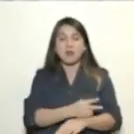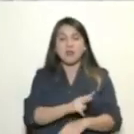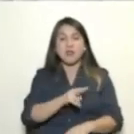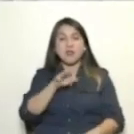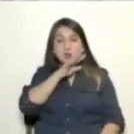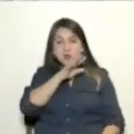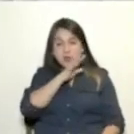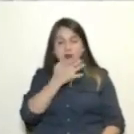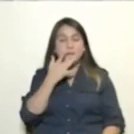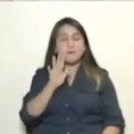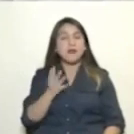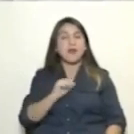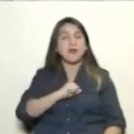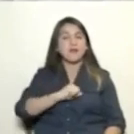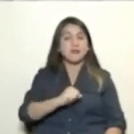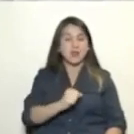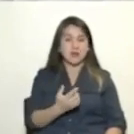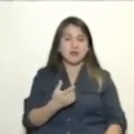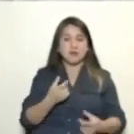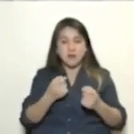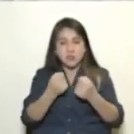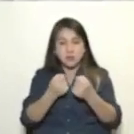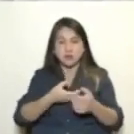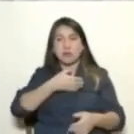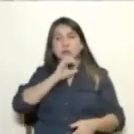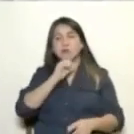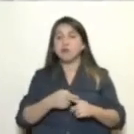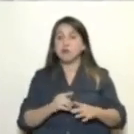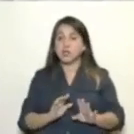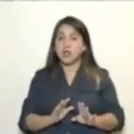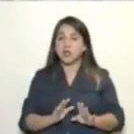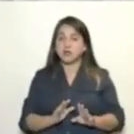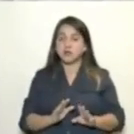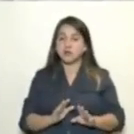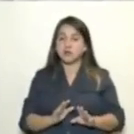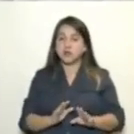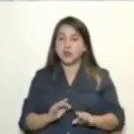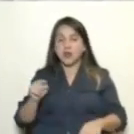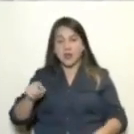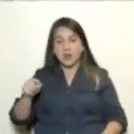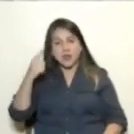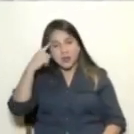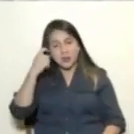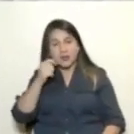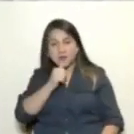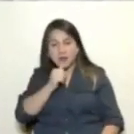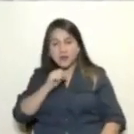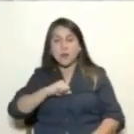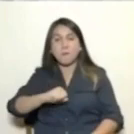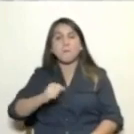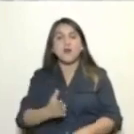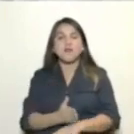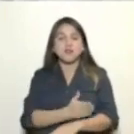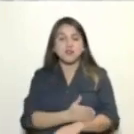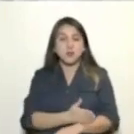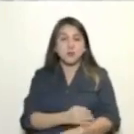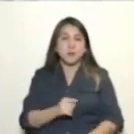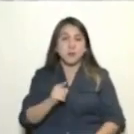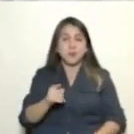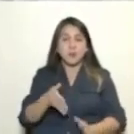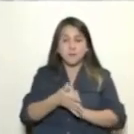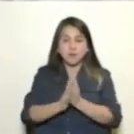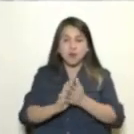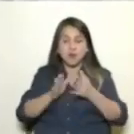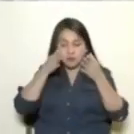evita el texto, sé yo. Eso es prevención. Entonces, aquí creo que nos faltó prevención. Si usted hubiera puesto